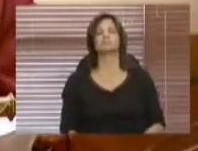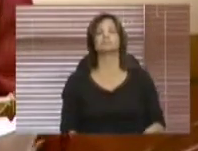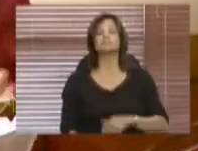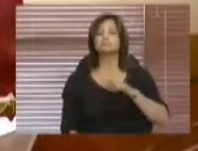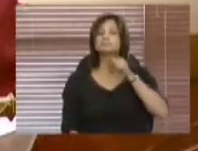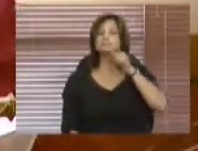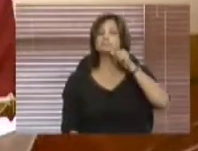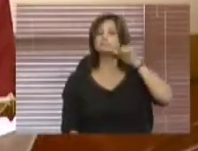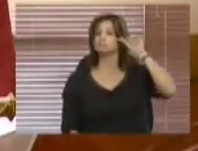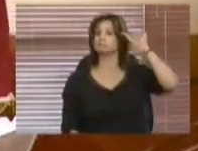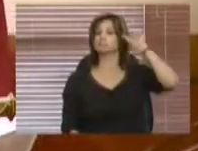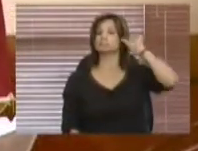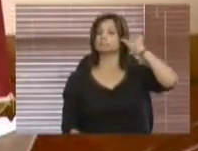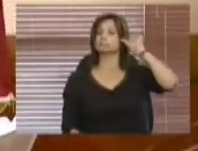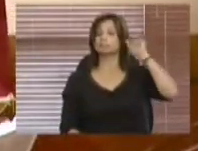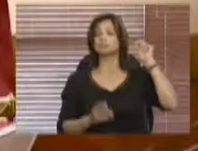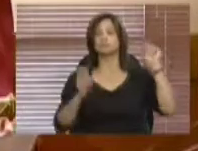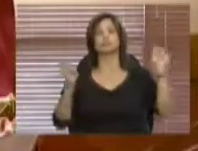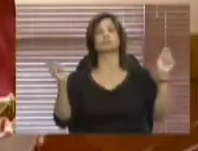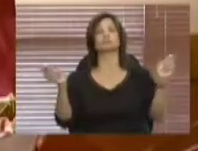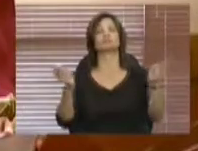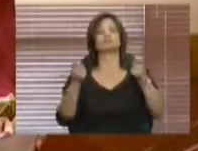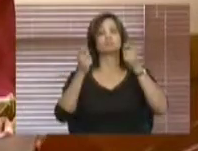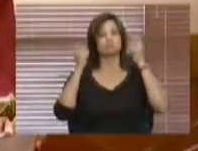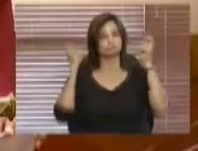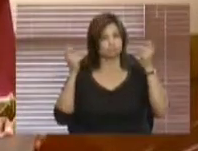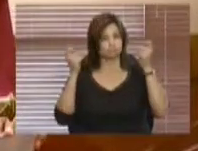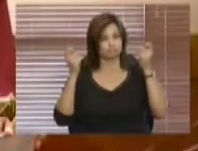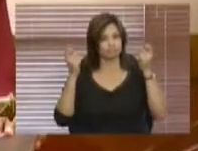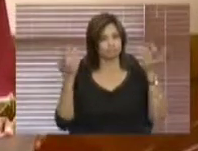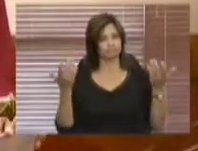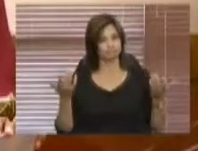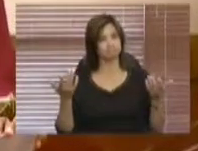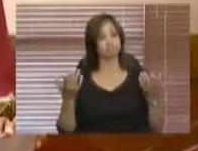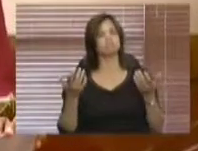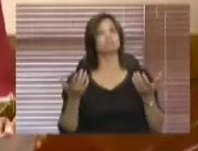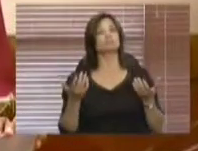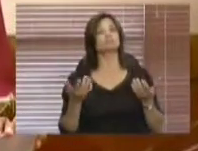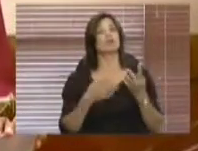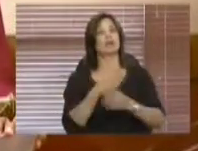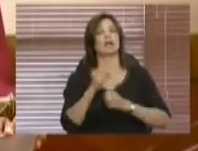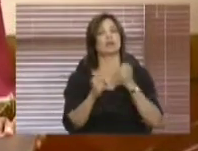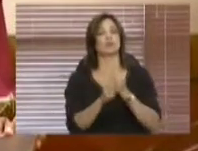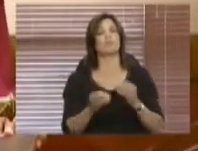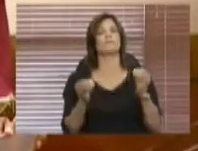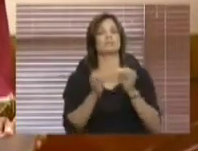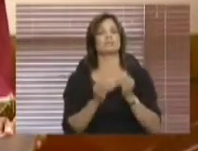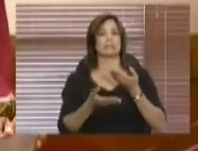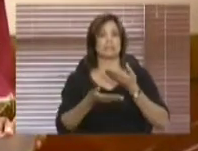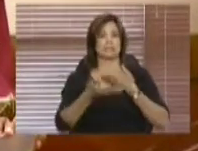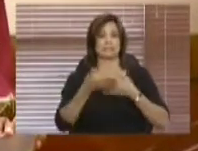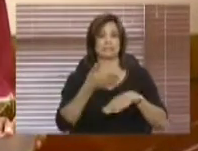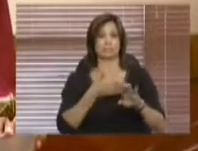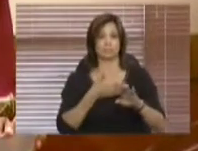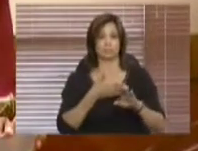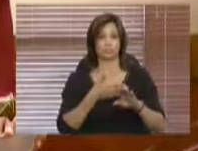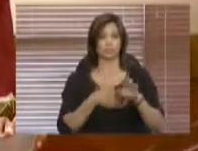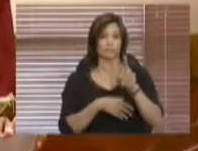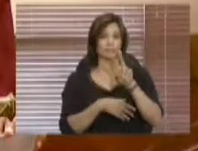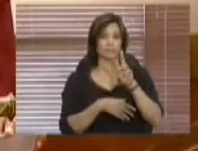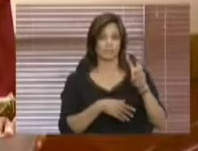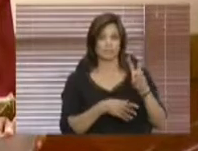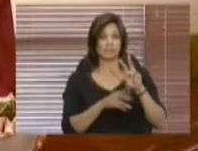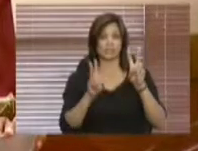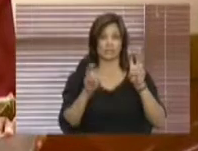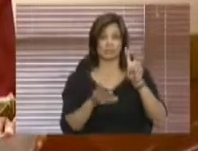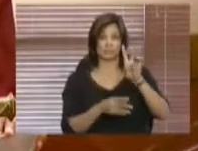Ayer conmemoramos un nuevo aniversario del nacimiento, el 26